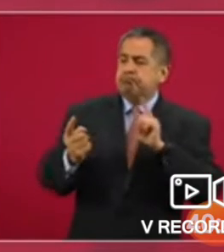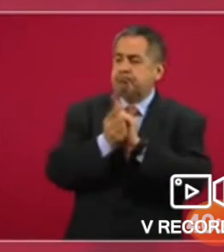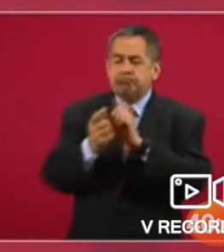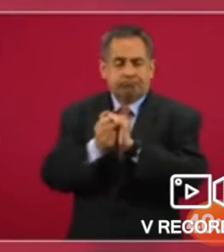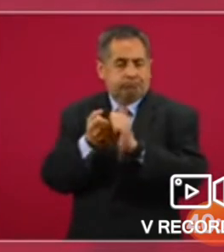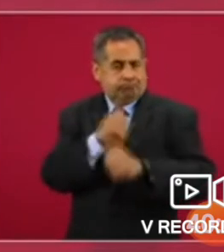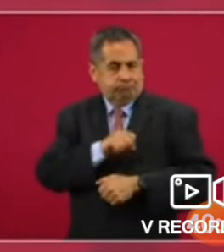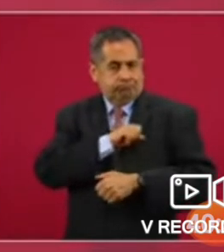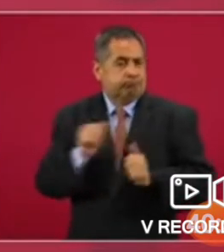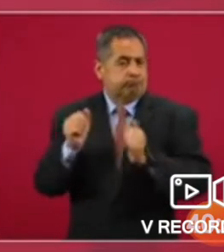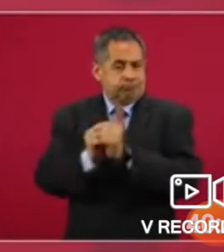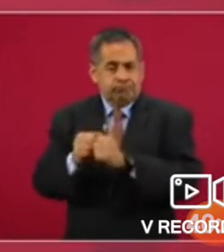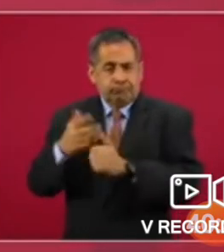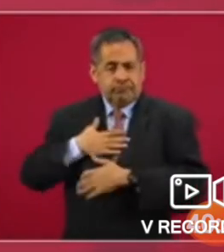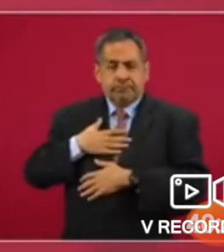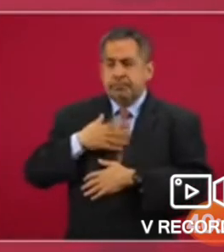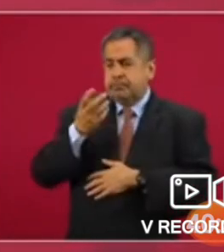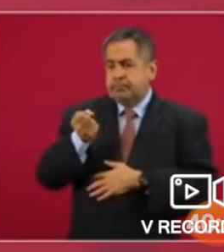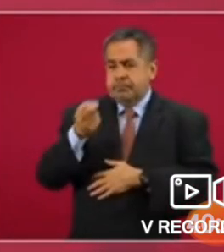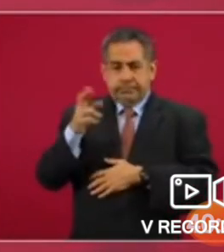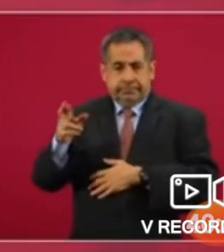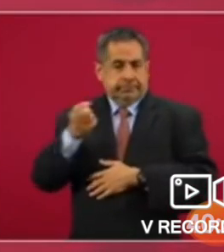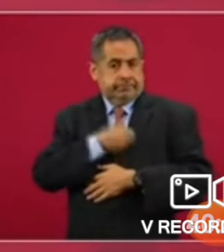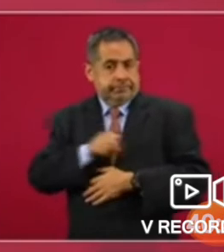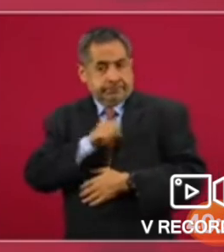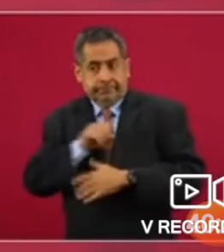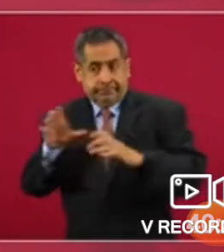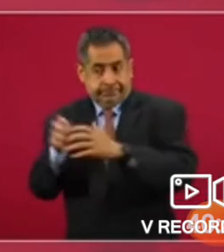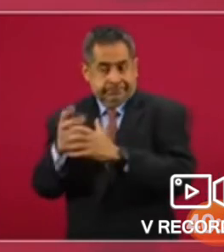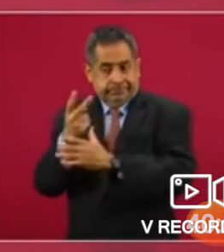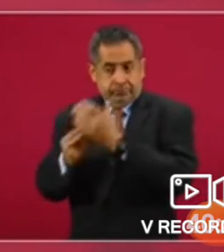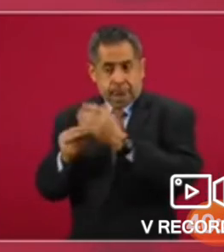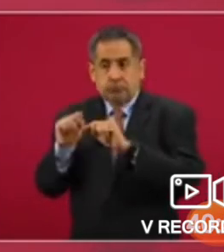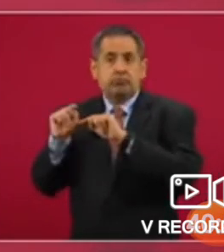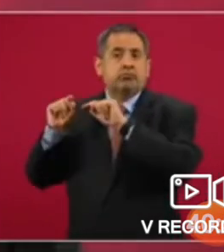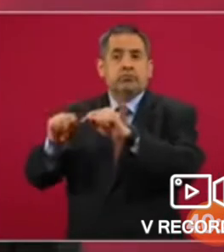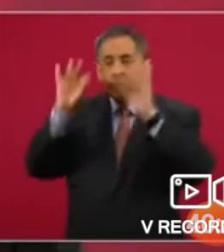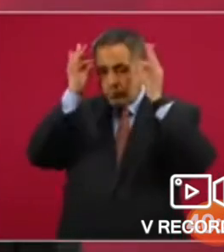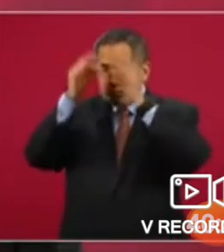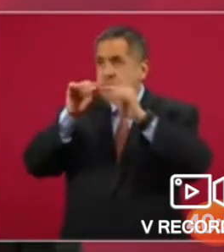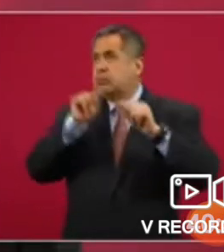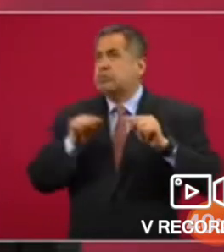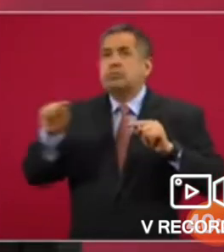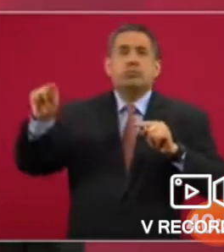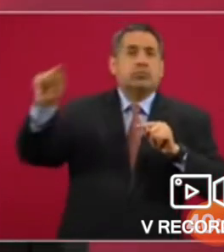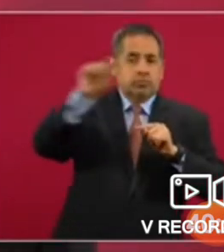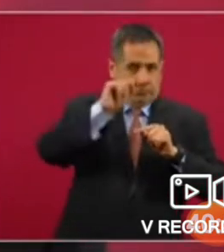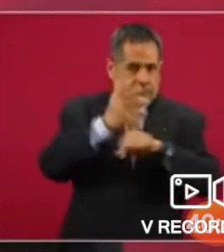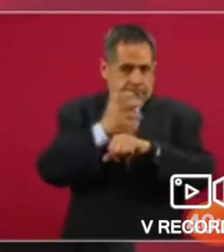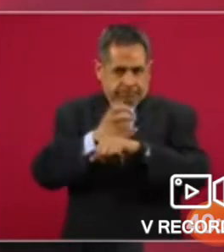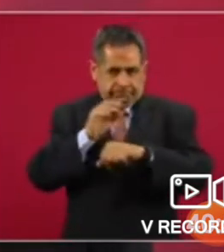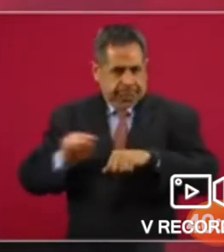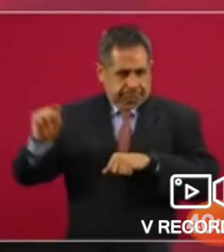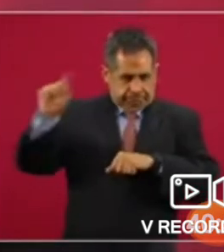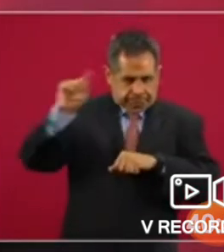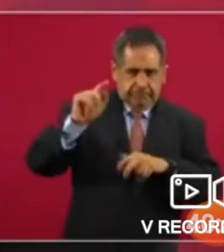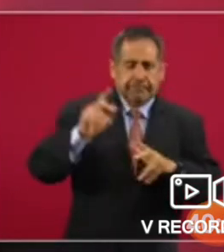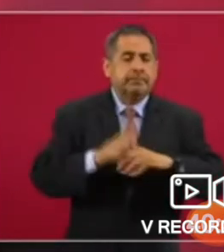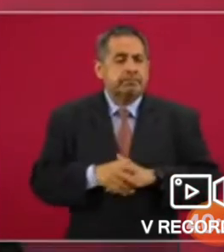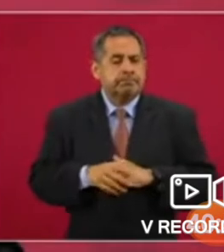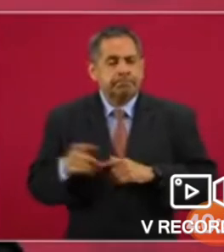coordinación con la Secretaría de Salud en todos los consulados de México en los Estados Unidos, están